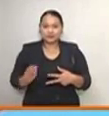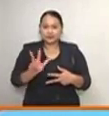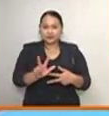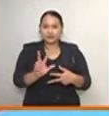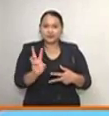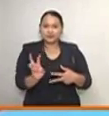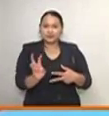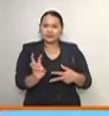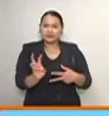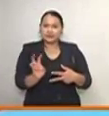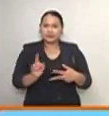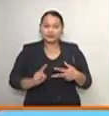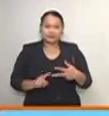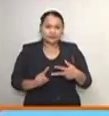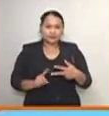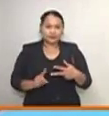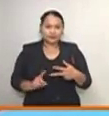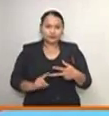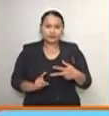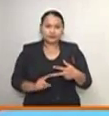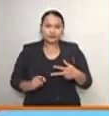36, y el tercer y último número